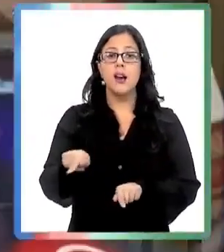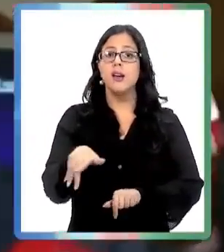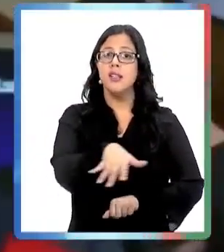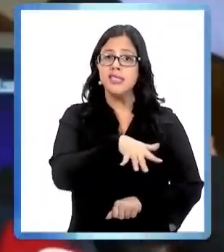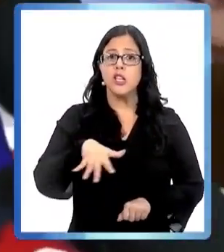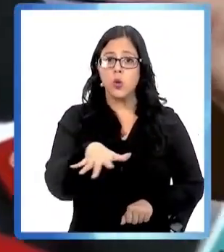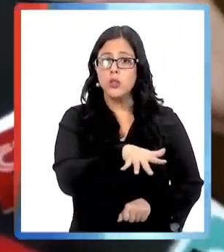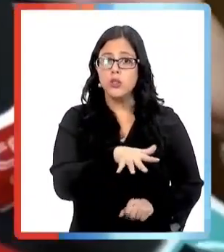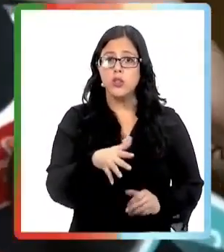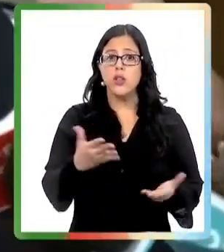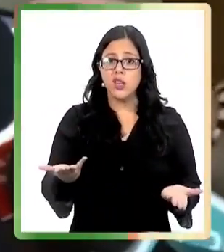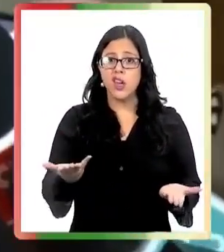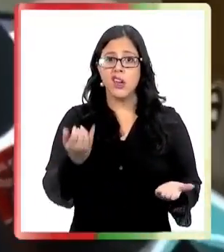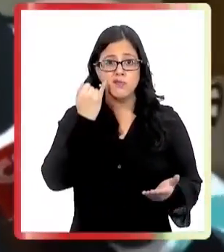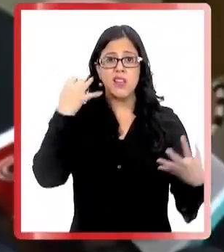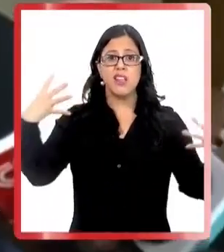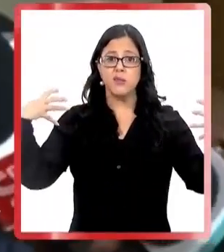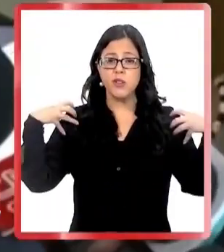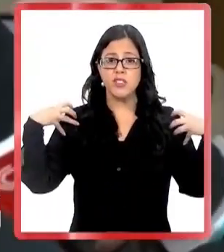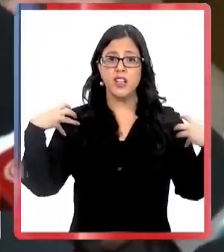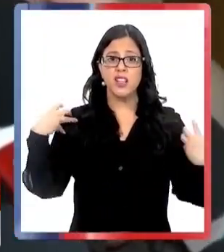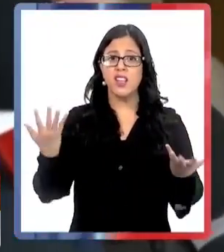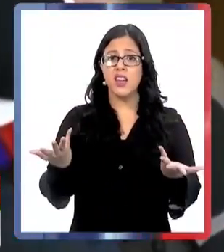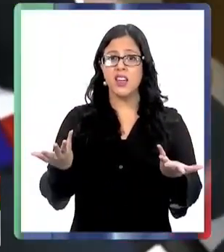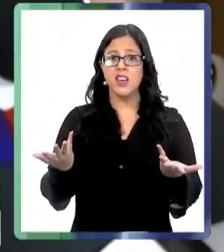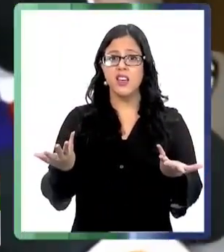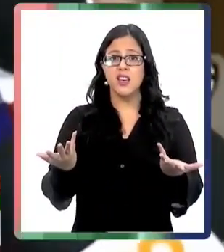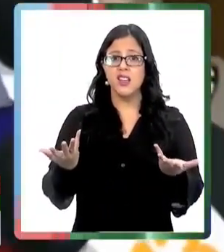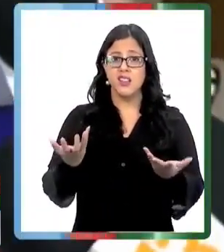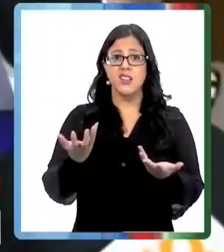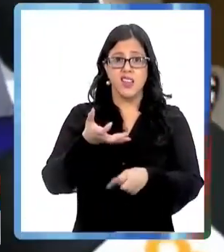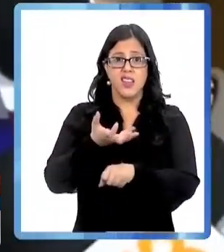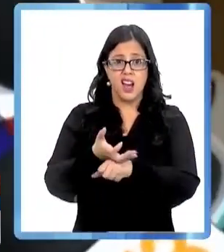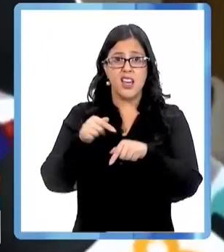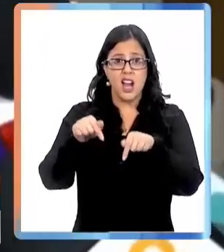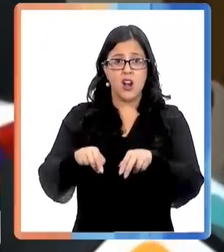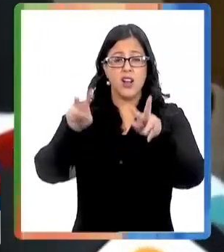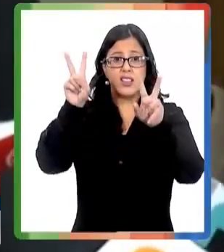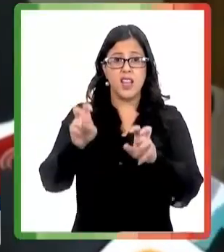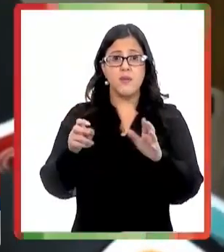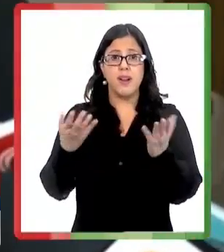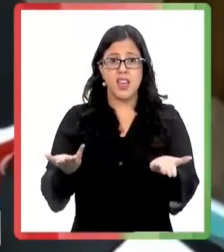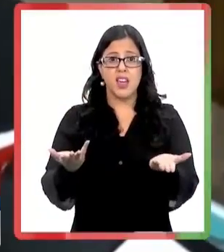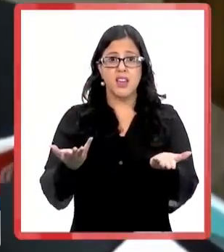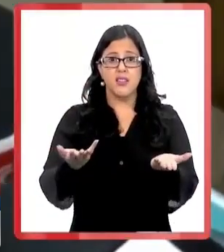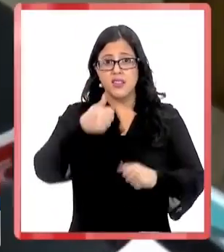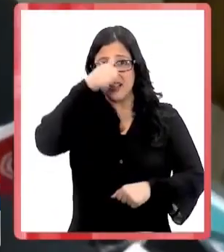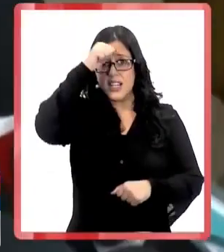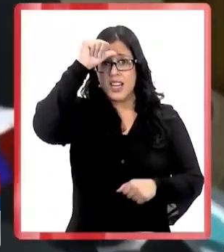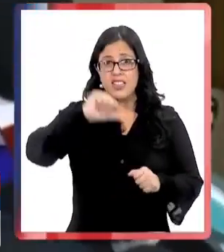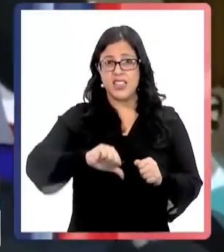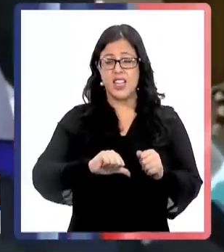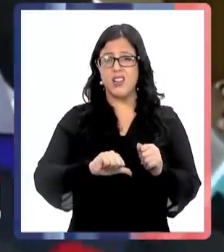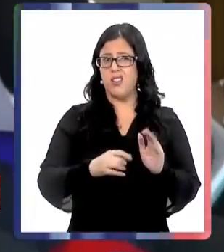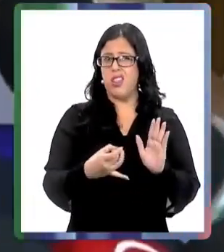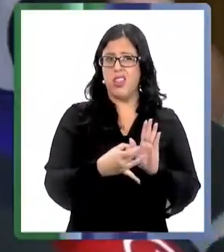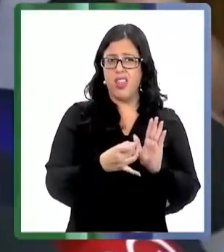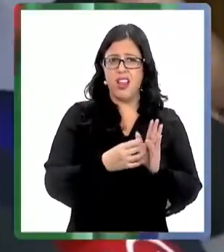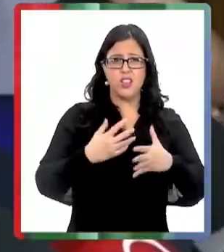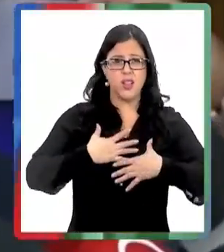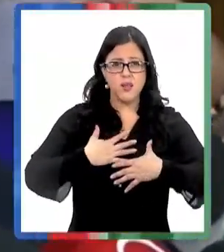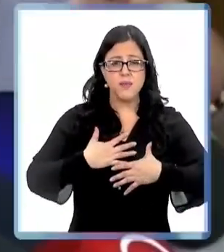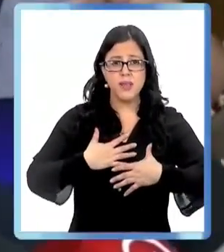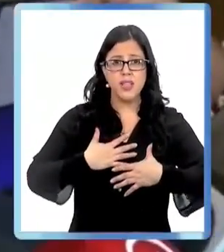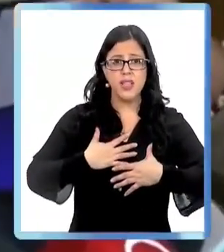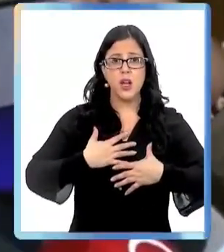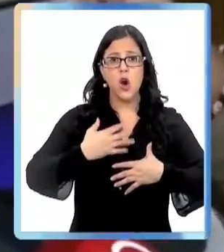chilenos. Situaciones como las que irresponsablemente se vertieron, particularmente la imputación de delitos hacia